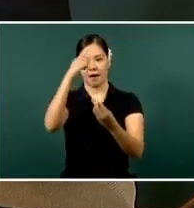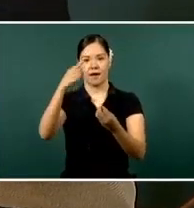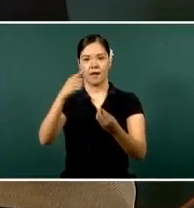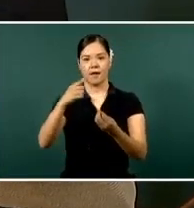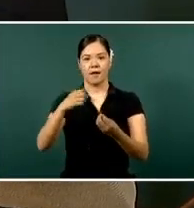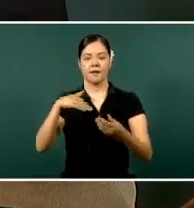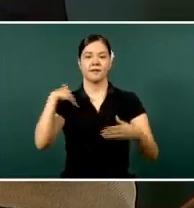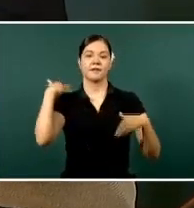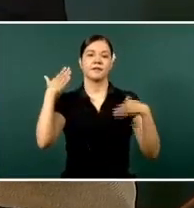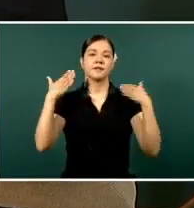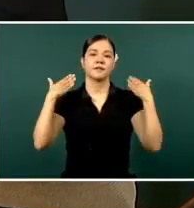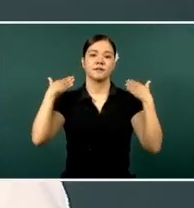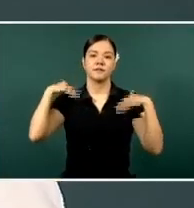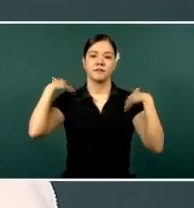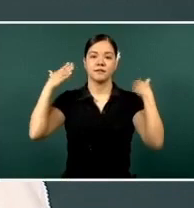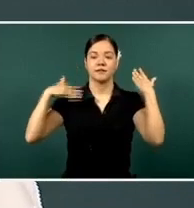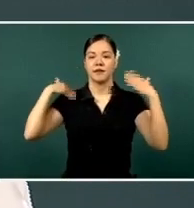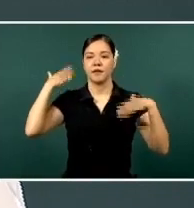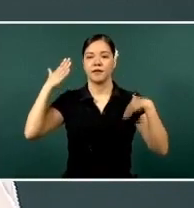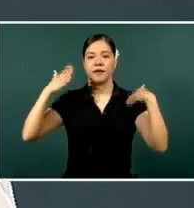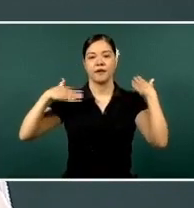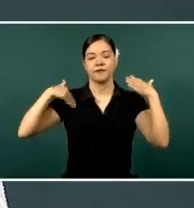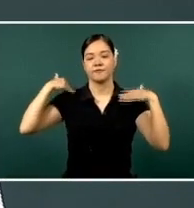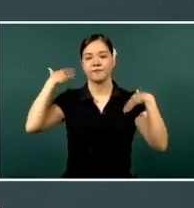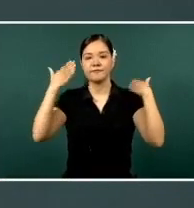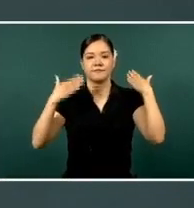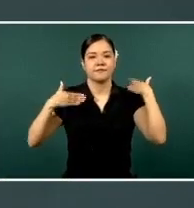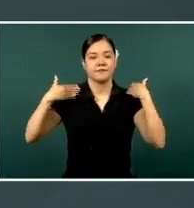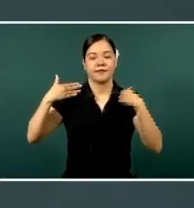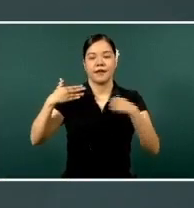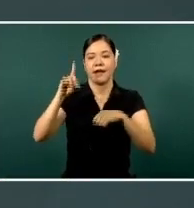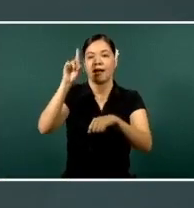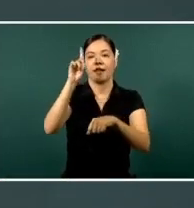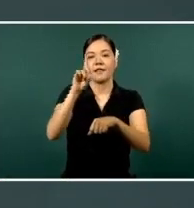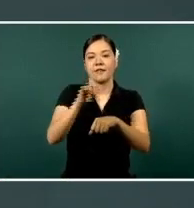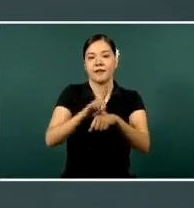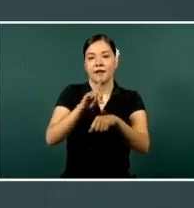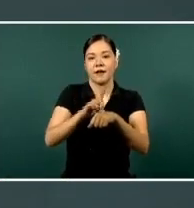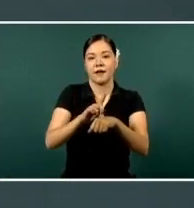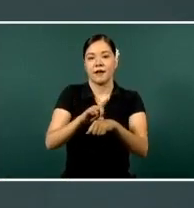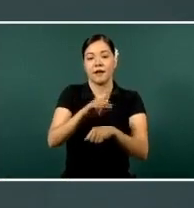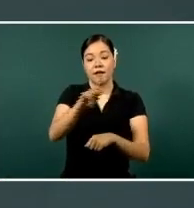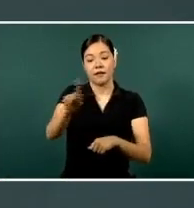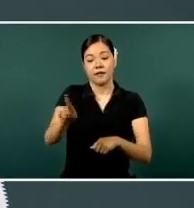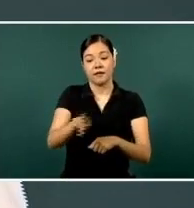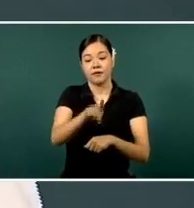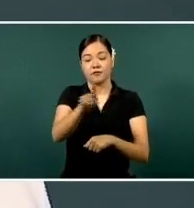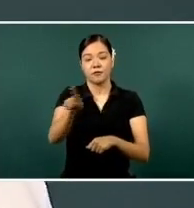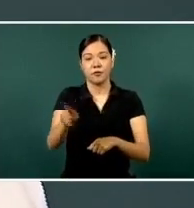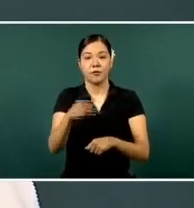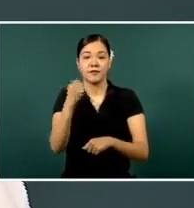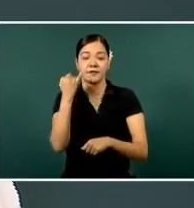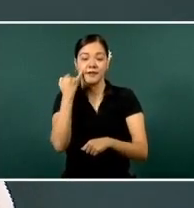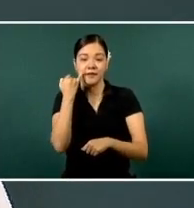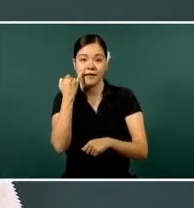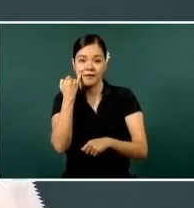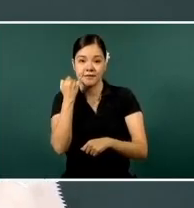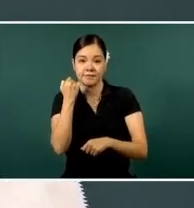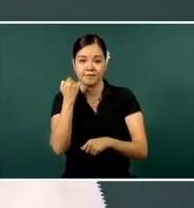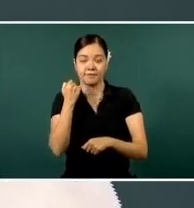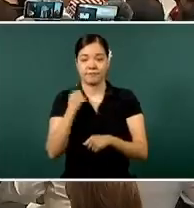Internacional de los Pueblos Indígenas del mundo. Y en esta